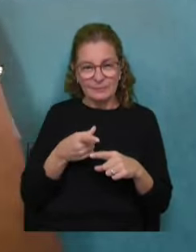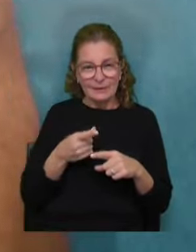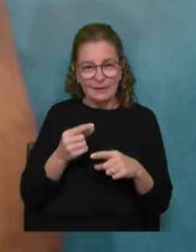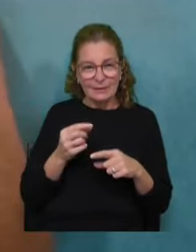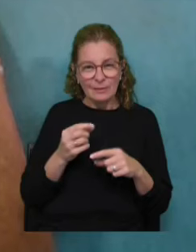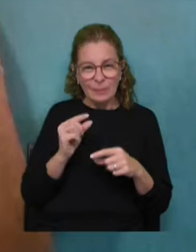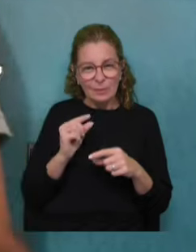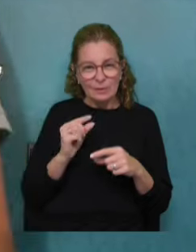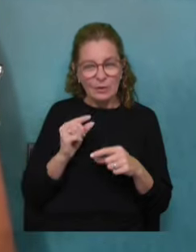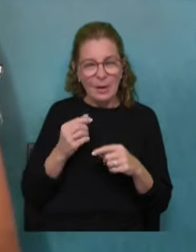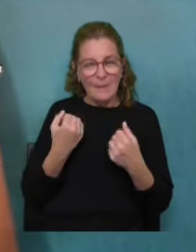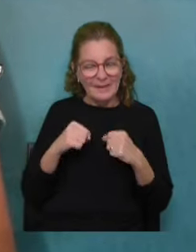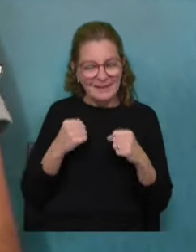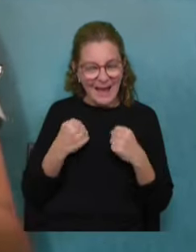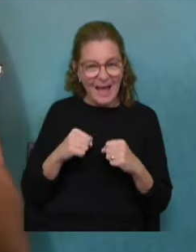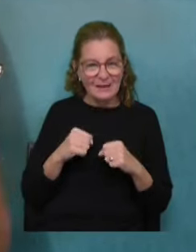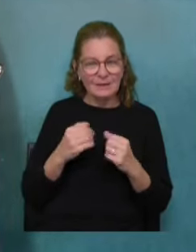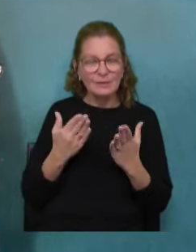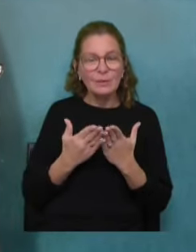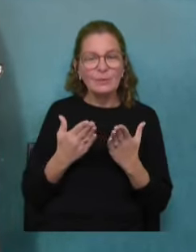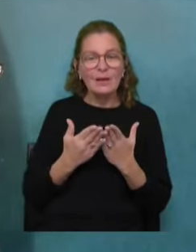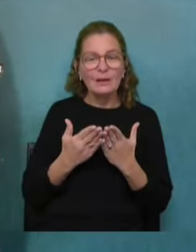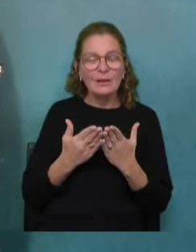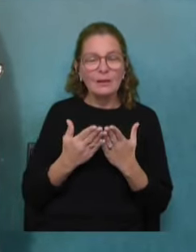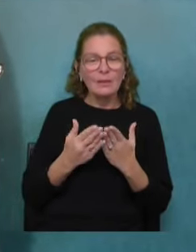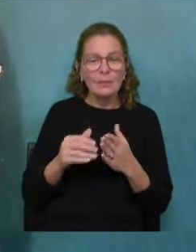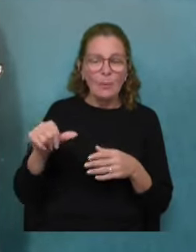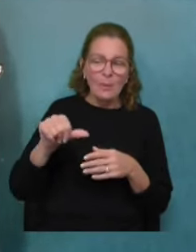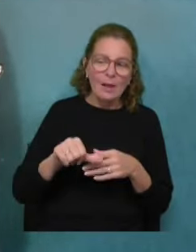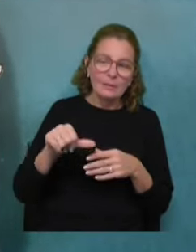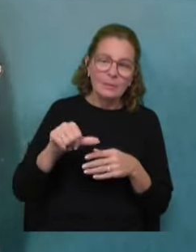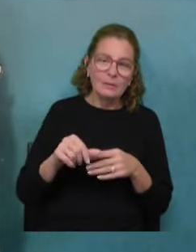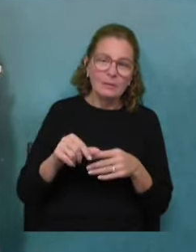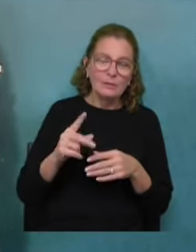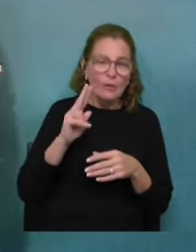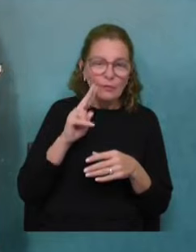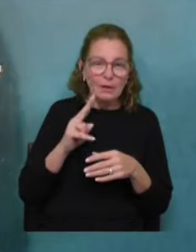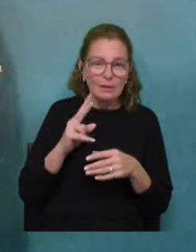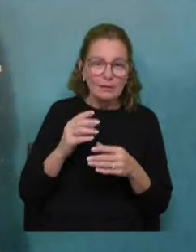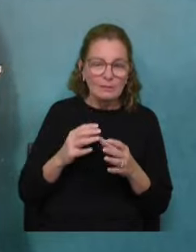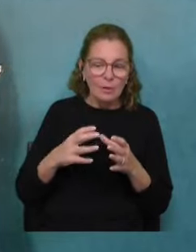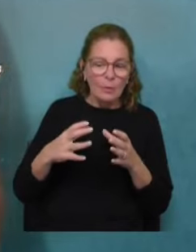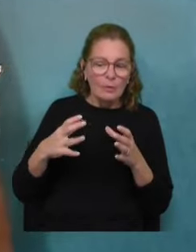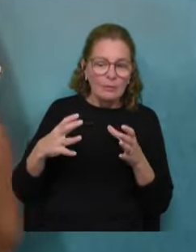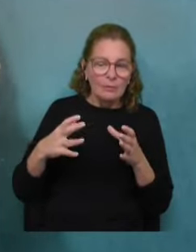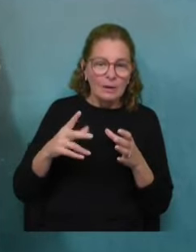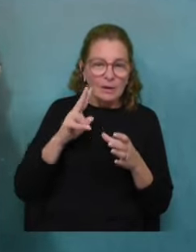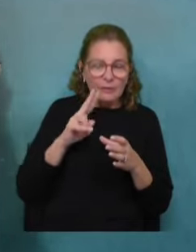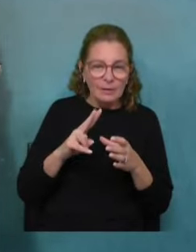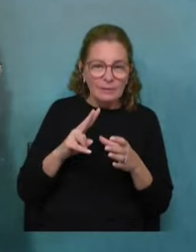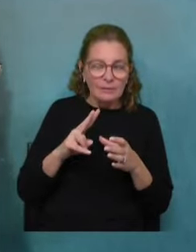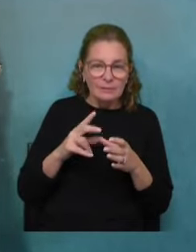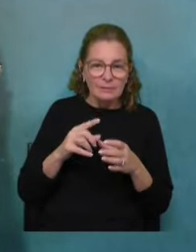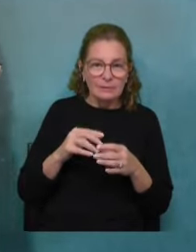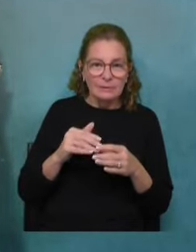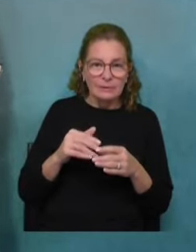pelito que es, porque estudiar el instrumento es como regar una plantita. No lo ves, no la ves crecer. La ves de